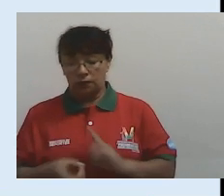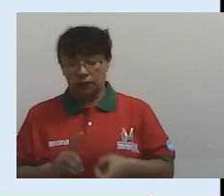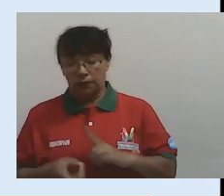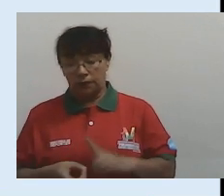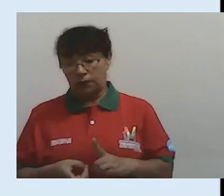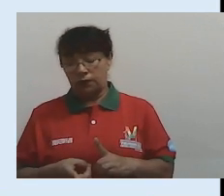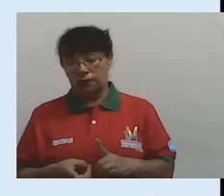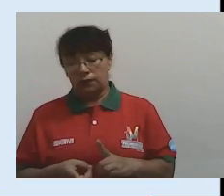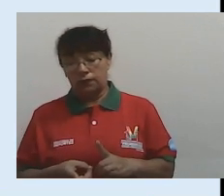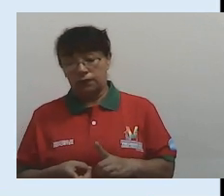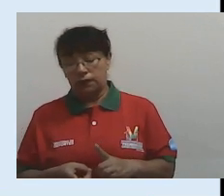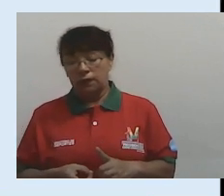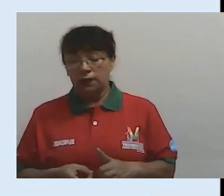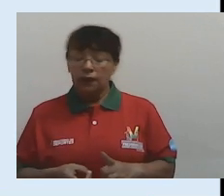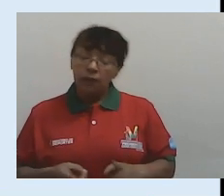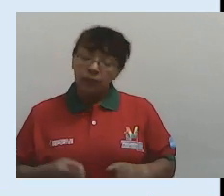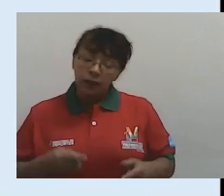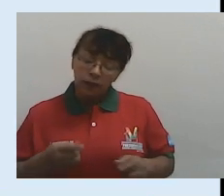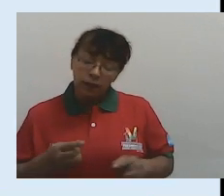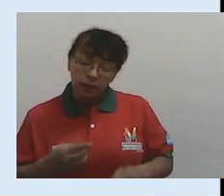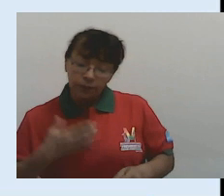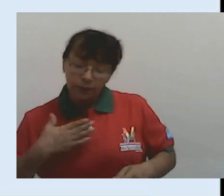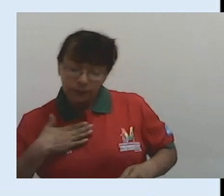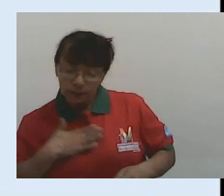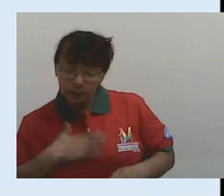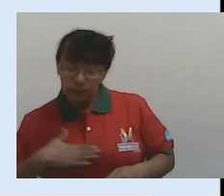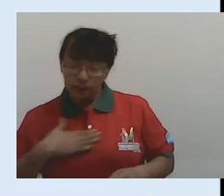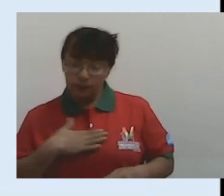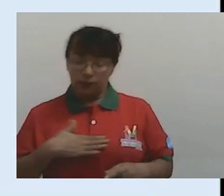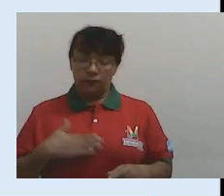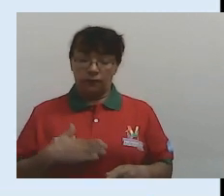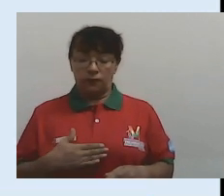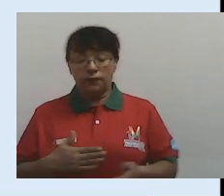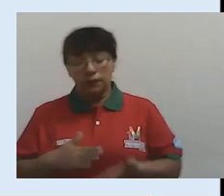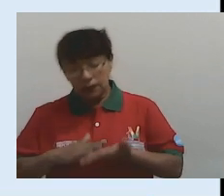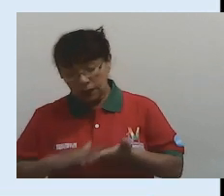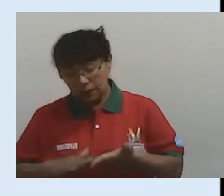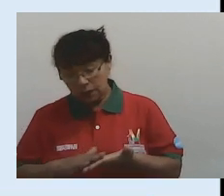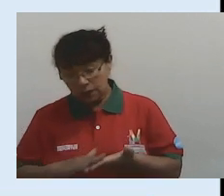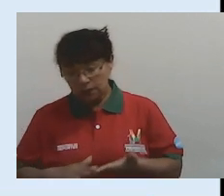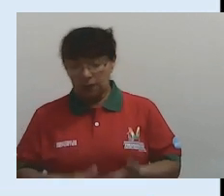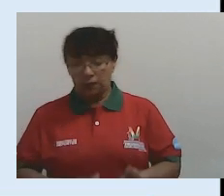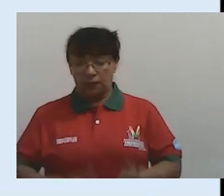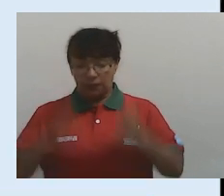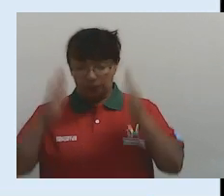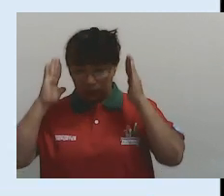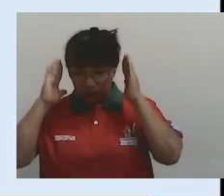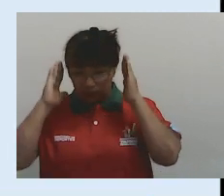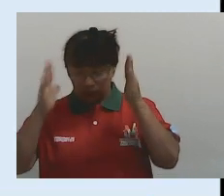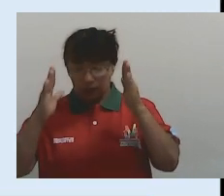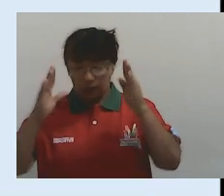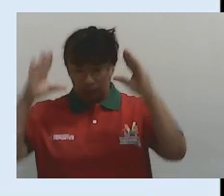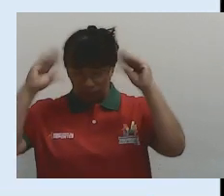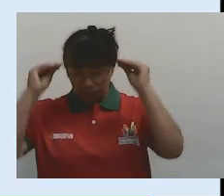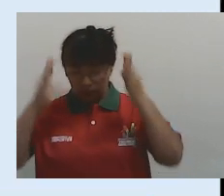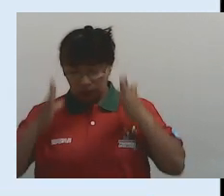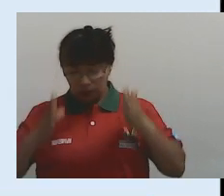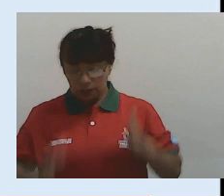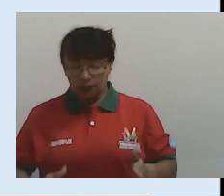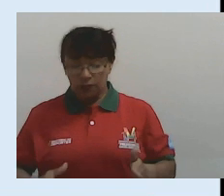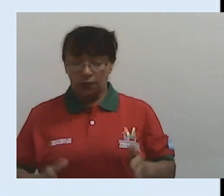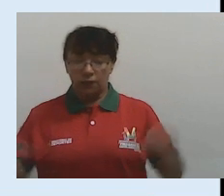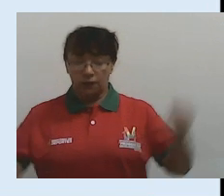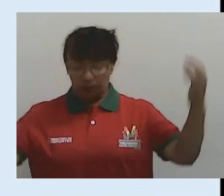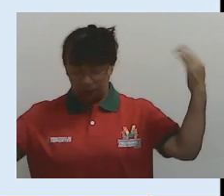día. Disculpen, pero no se debe hacer, porque nuestra obligación es cuidar a los niños. Tenemos que cuidar